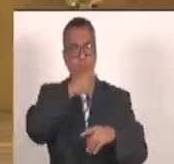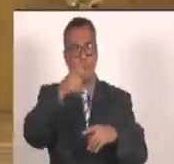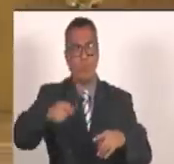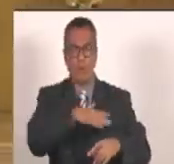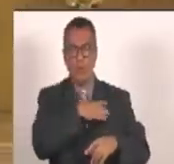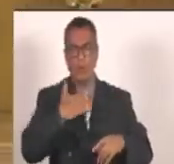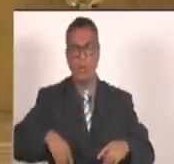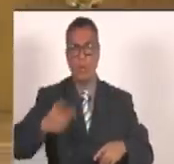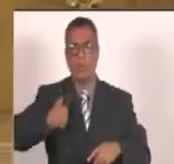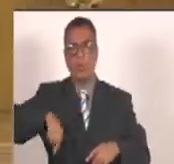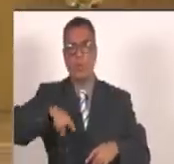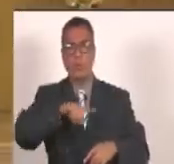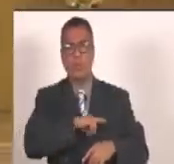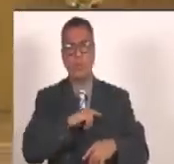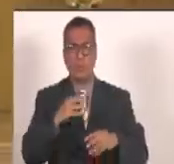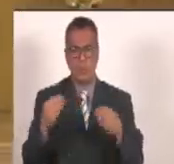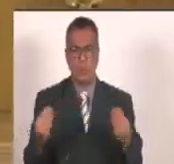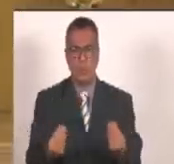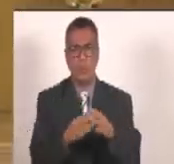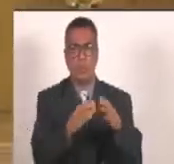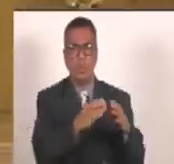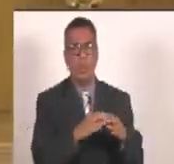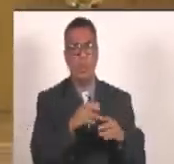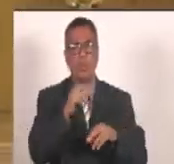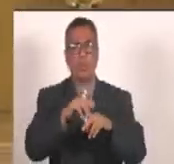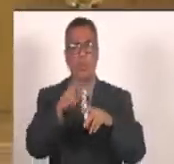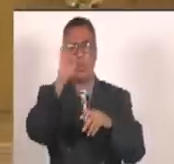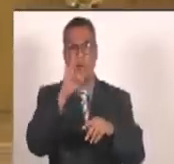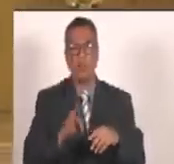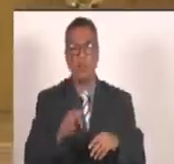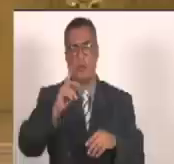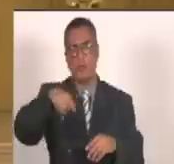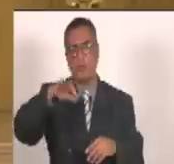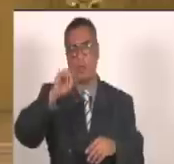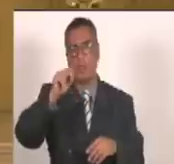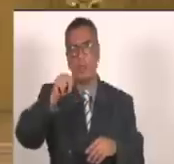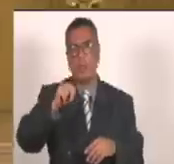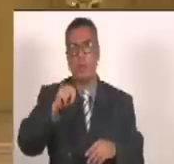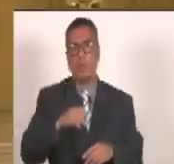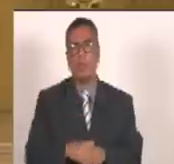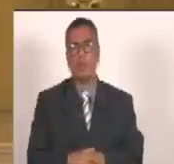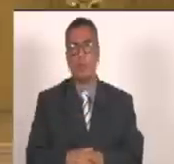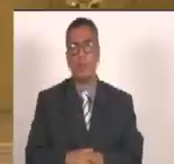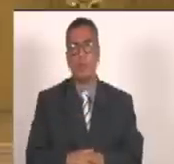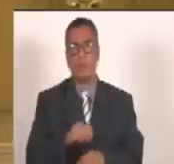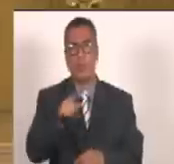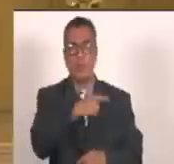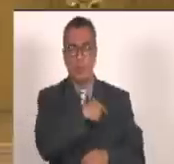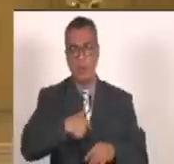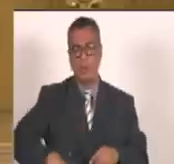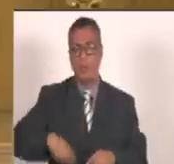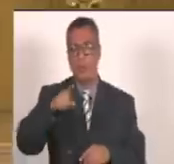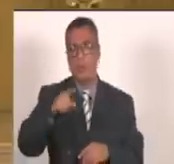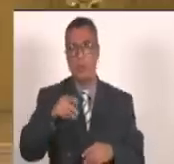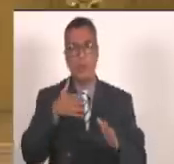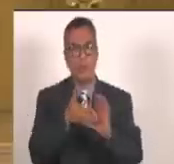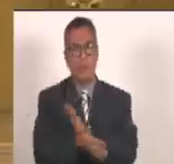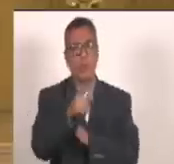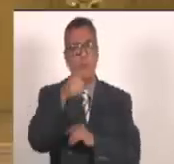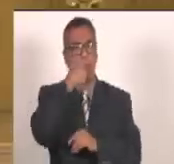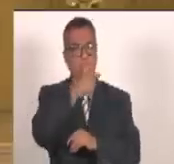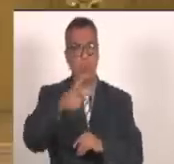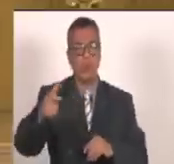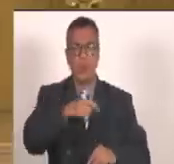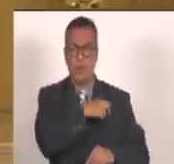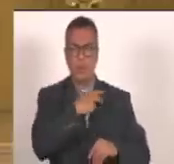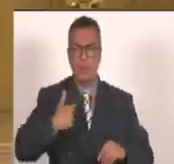pueblo chino, y nosotros nos aglutinamos en el partido alrededor de la figura del presidente Xi Jinping. Eso es lo que el presidente Xi Jinping significa para el